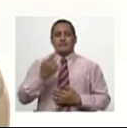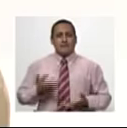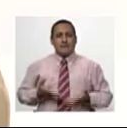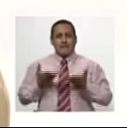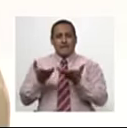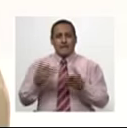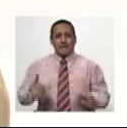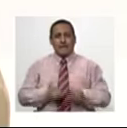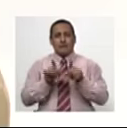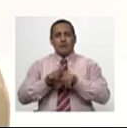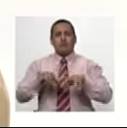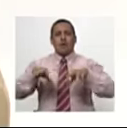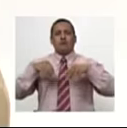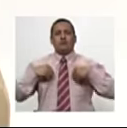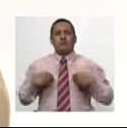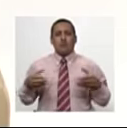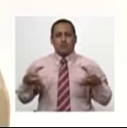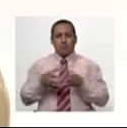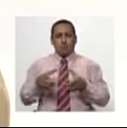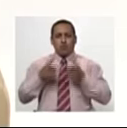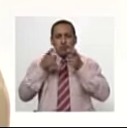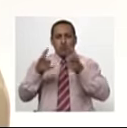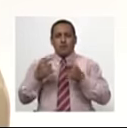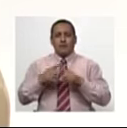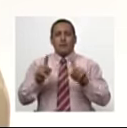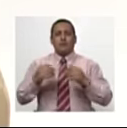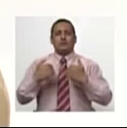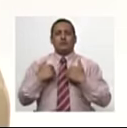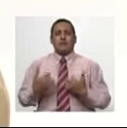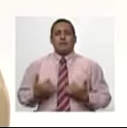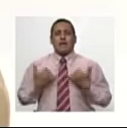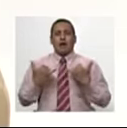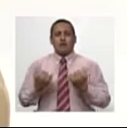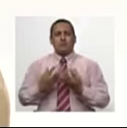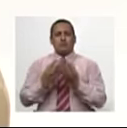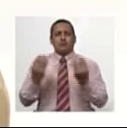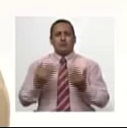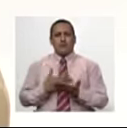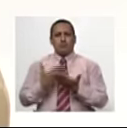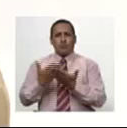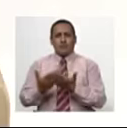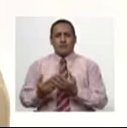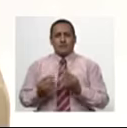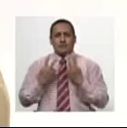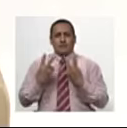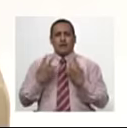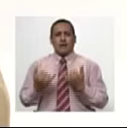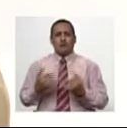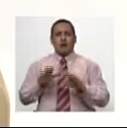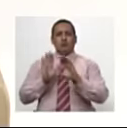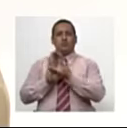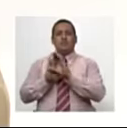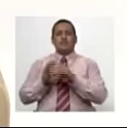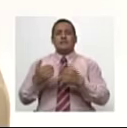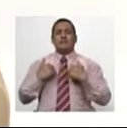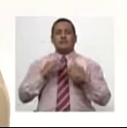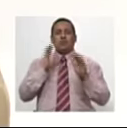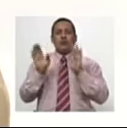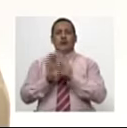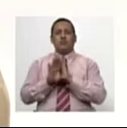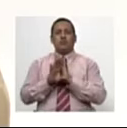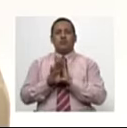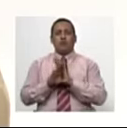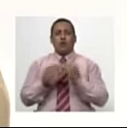se da también, lo asume la Contraloría. Para esto tiene varios elementos, ¿no? Institucionalmente tiene, por